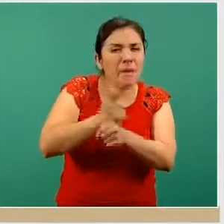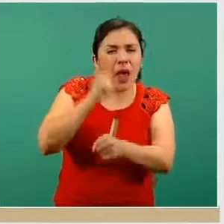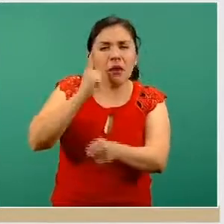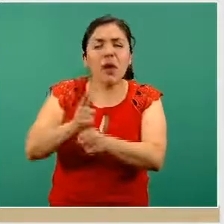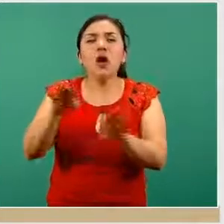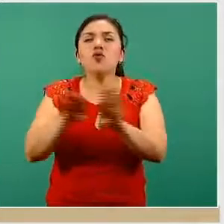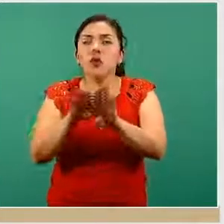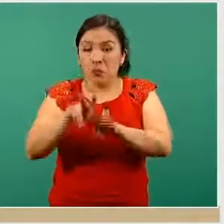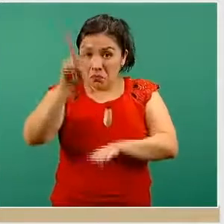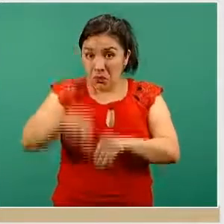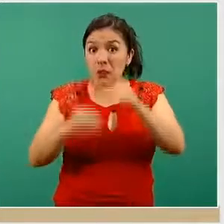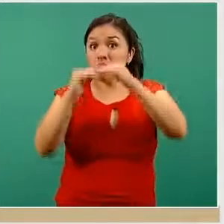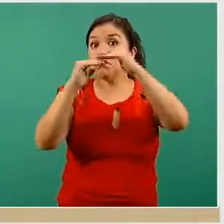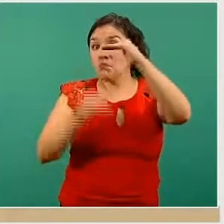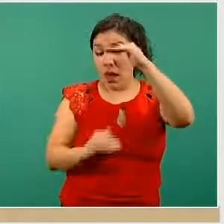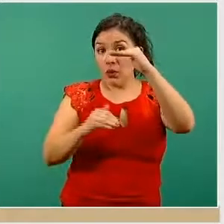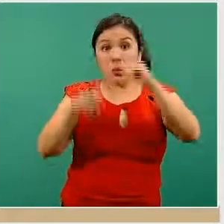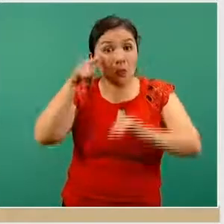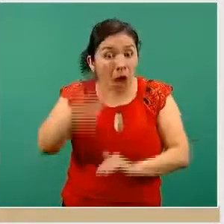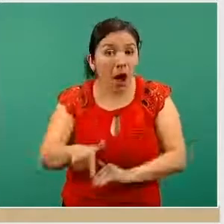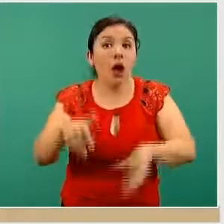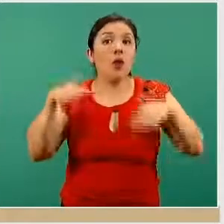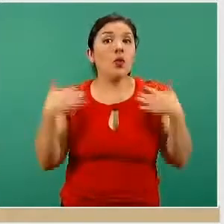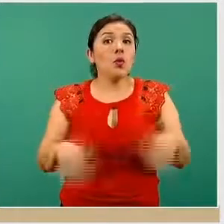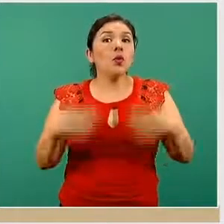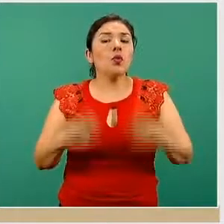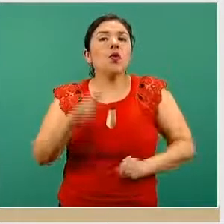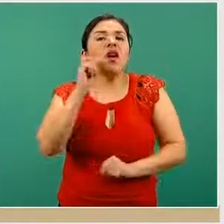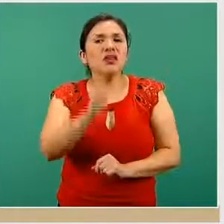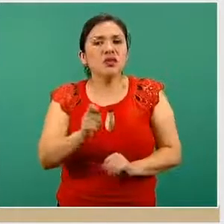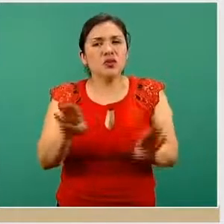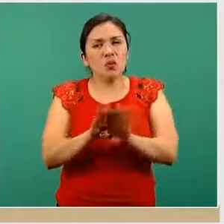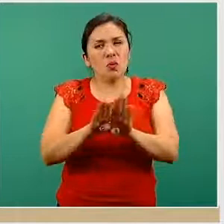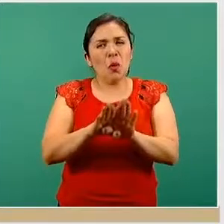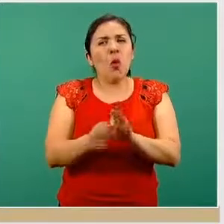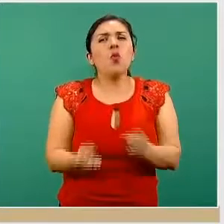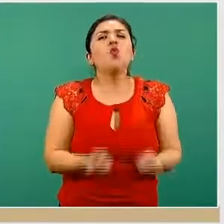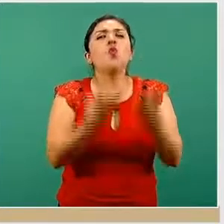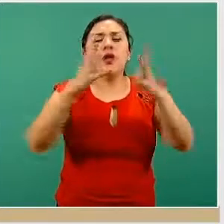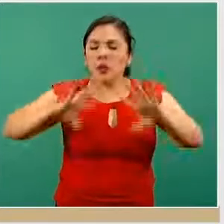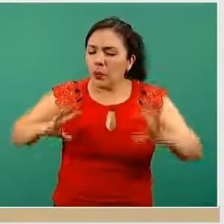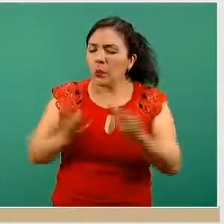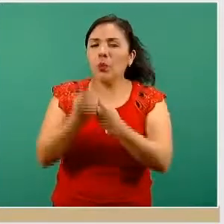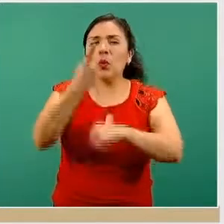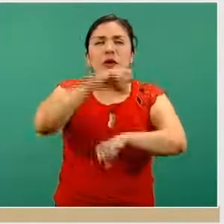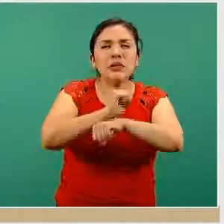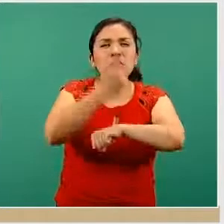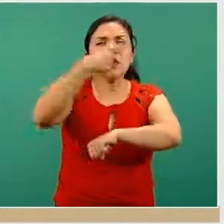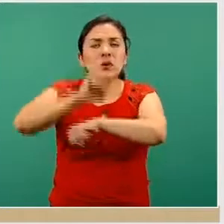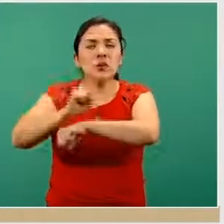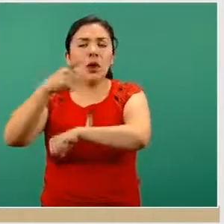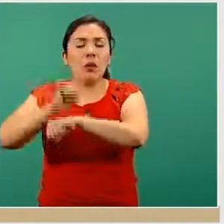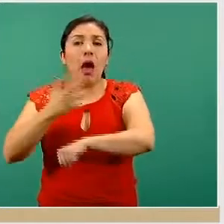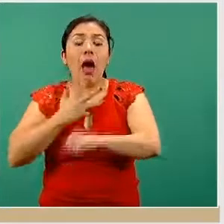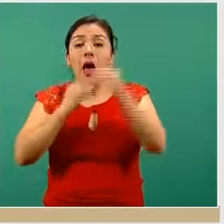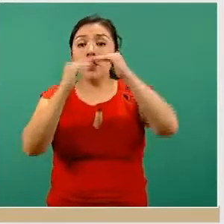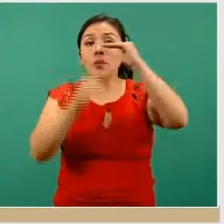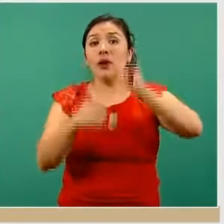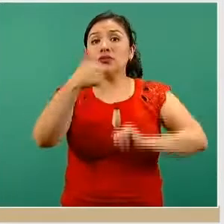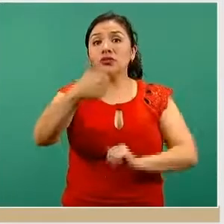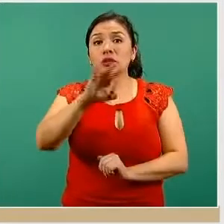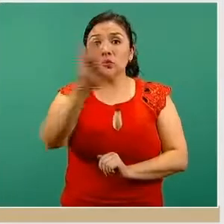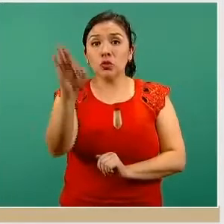disminución notable, obviamente, de estos casos en las últimas semanas, teniendo una disminución del